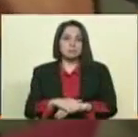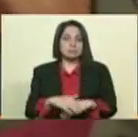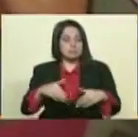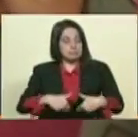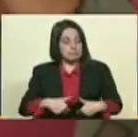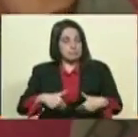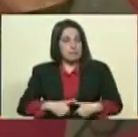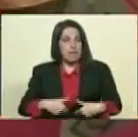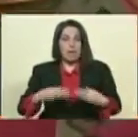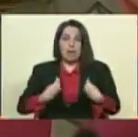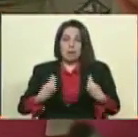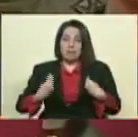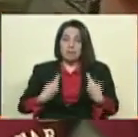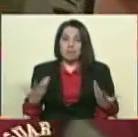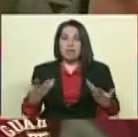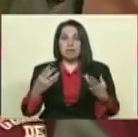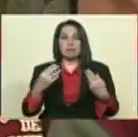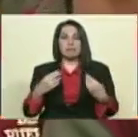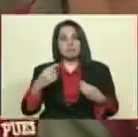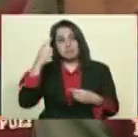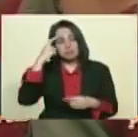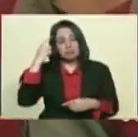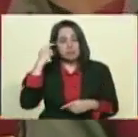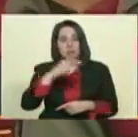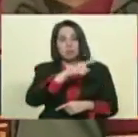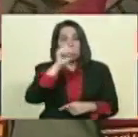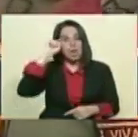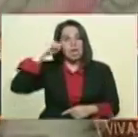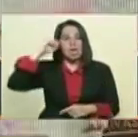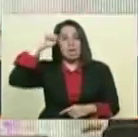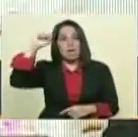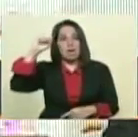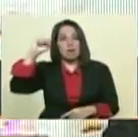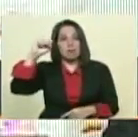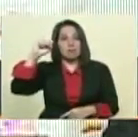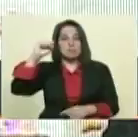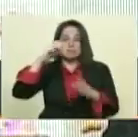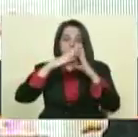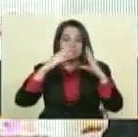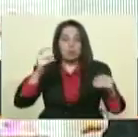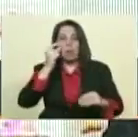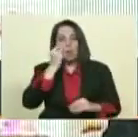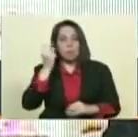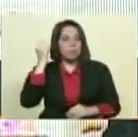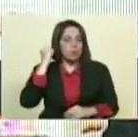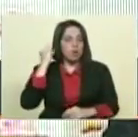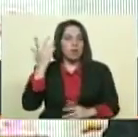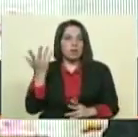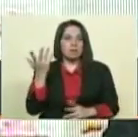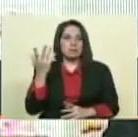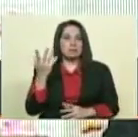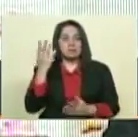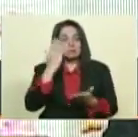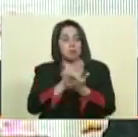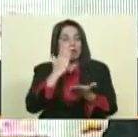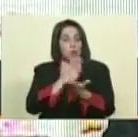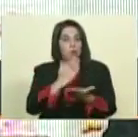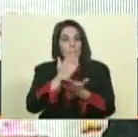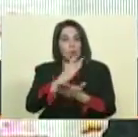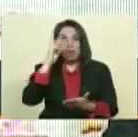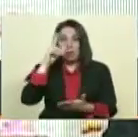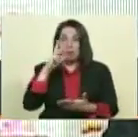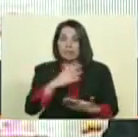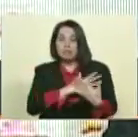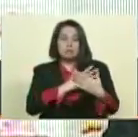la vida. No es cualquier cosa. Yo sé que ustedes son héroes anónimos, son heroínas anónimas que están todos los días dando su